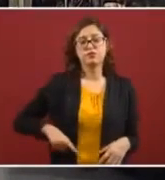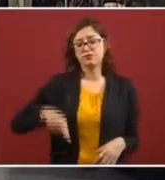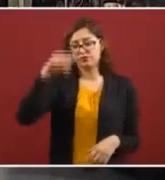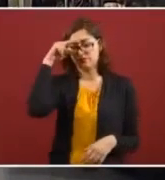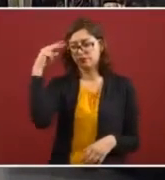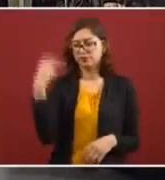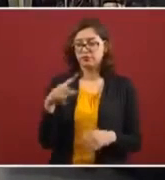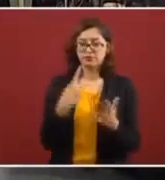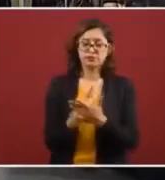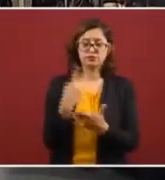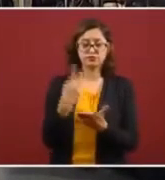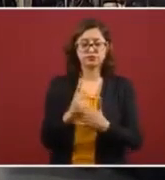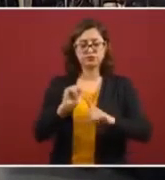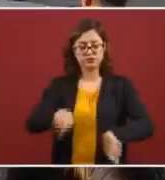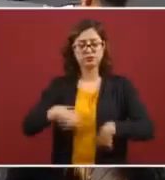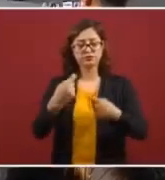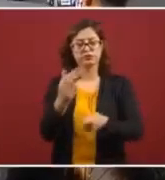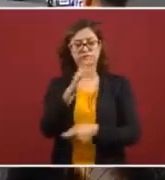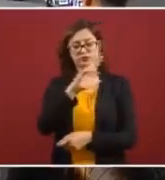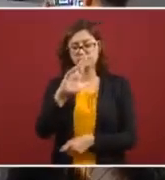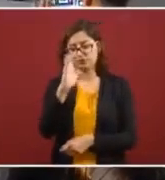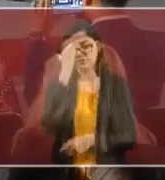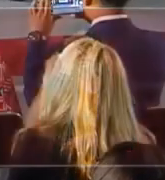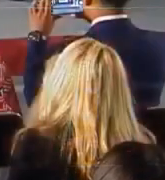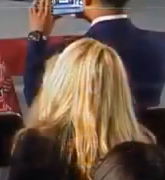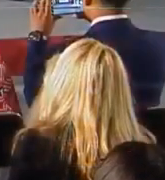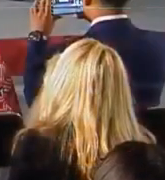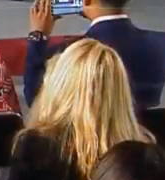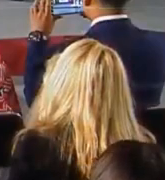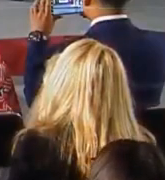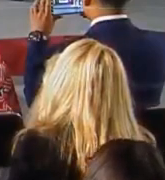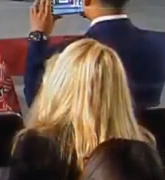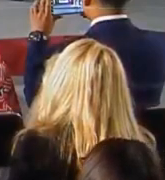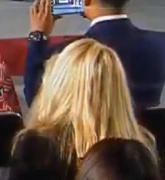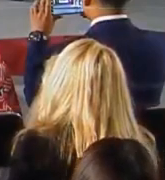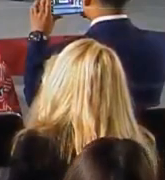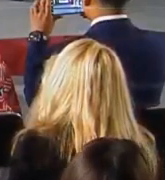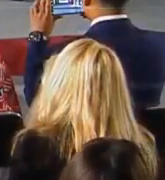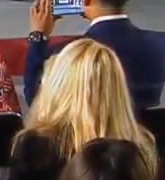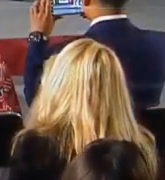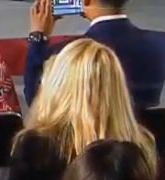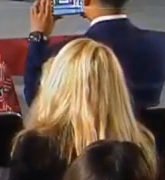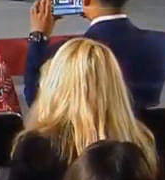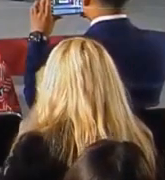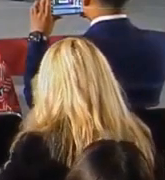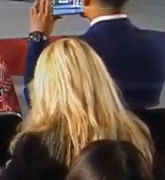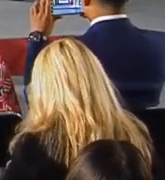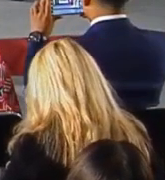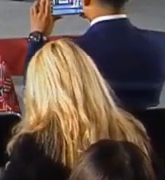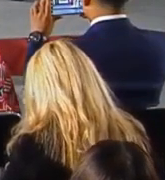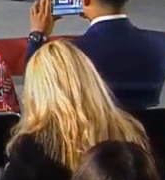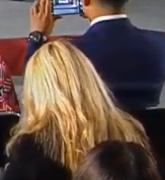I really should be taking notes. Excuse me. I'm going to do